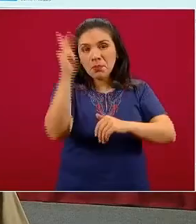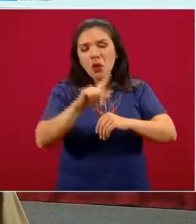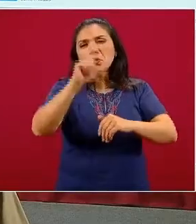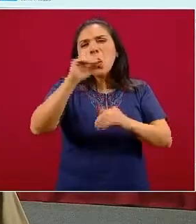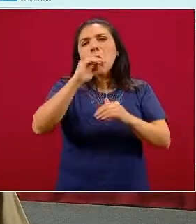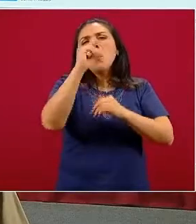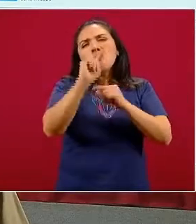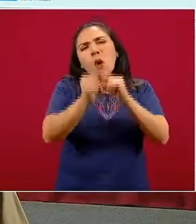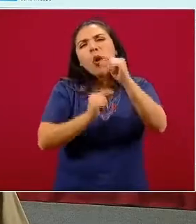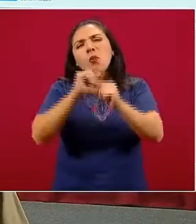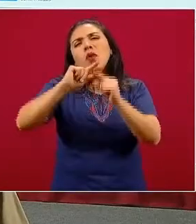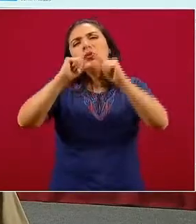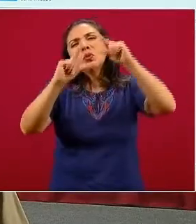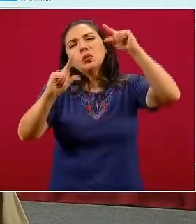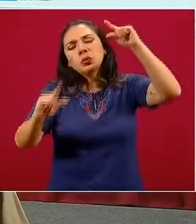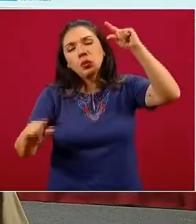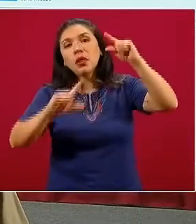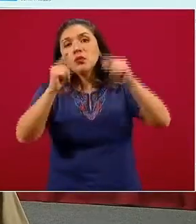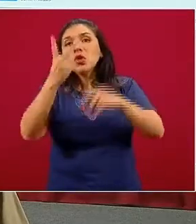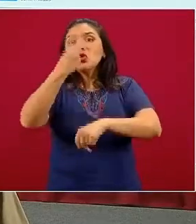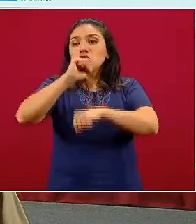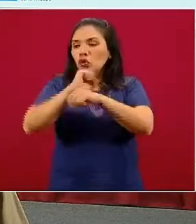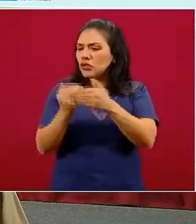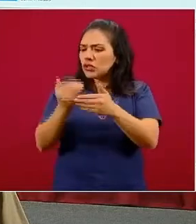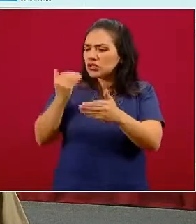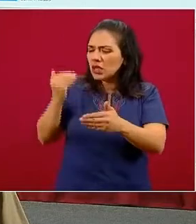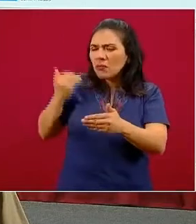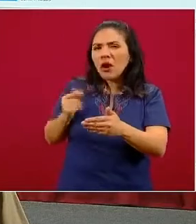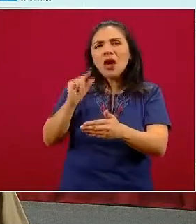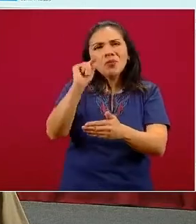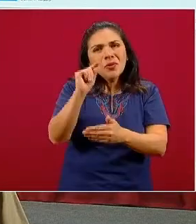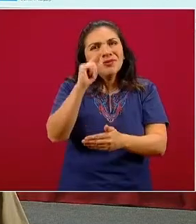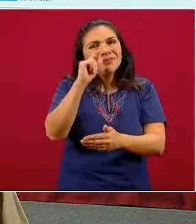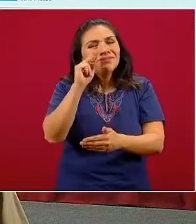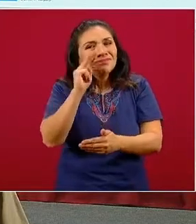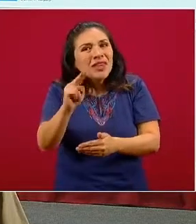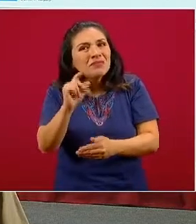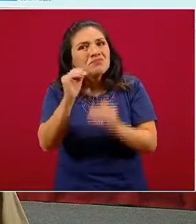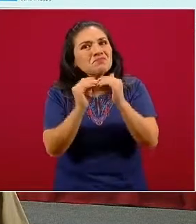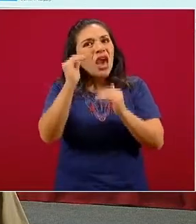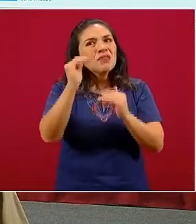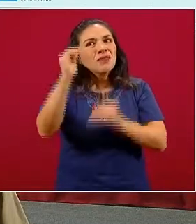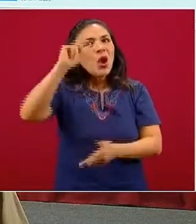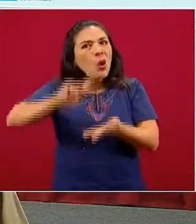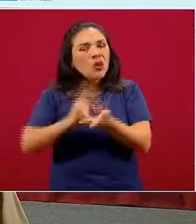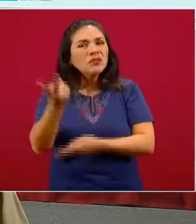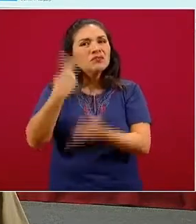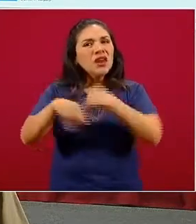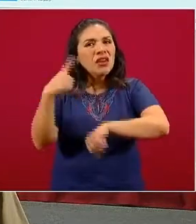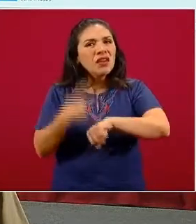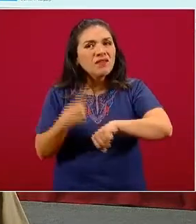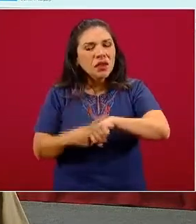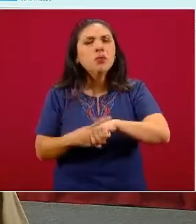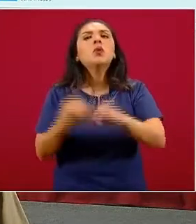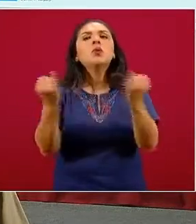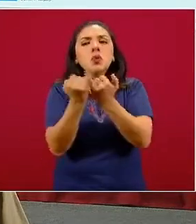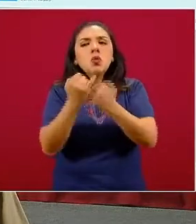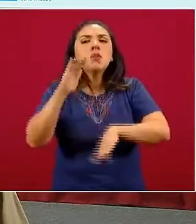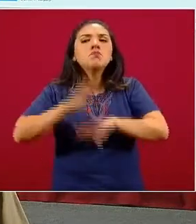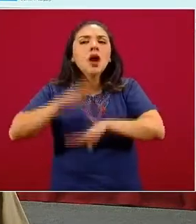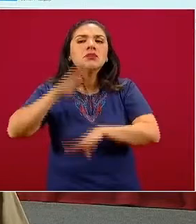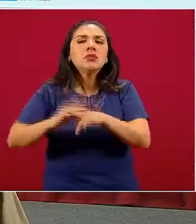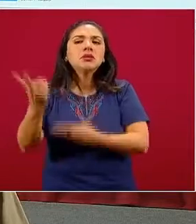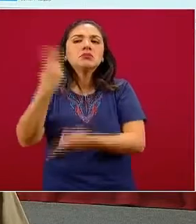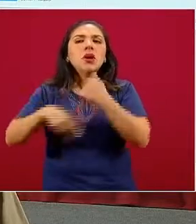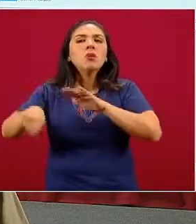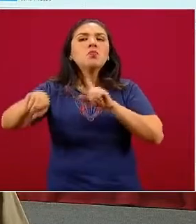reduciendo, y desde estas últimas 2 semanas, en donde tenemos algunos incrementos en la intensidad epidémica, también ha incrementado el porcentaje